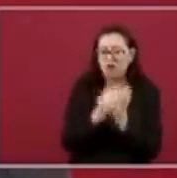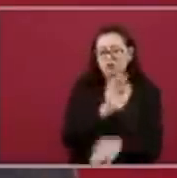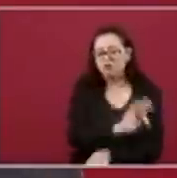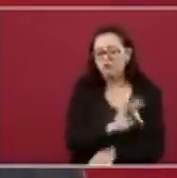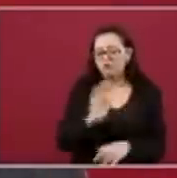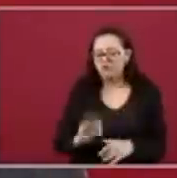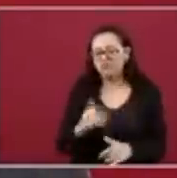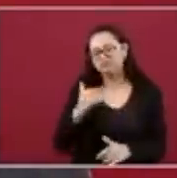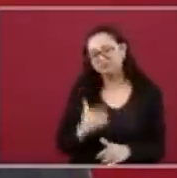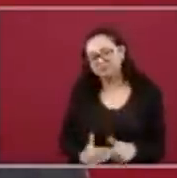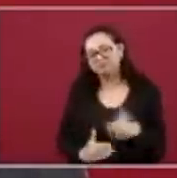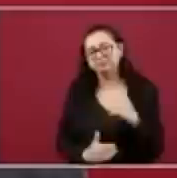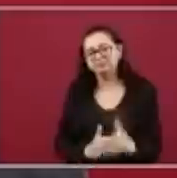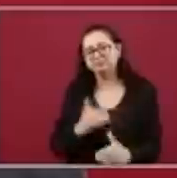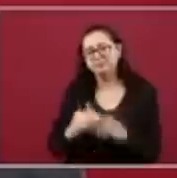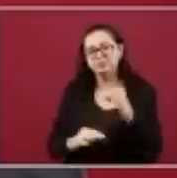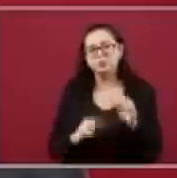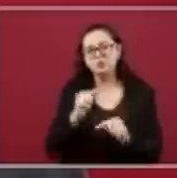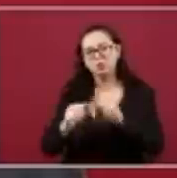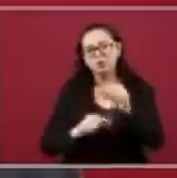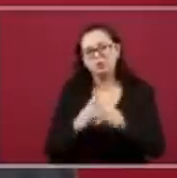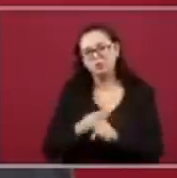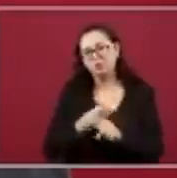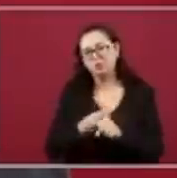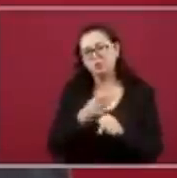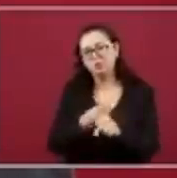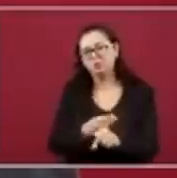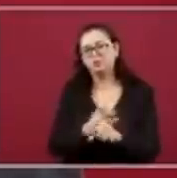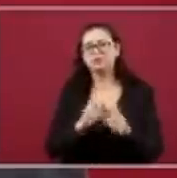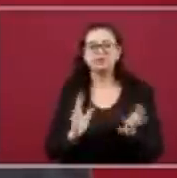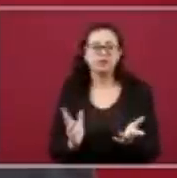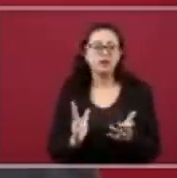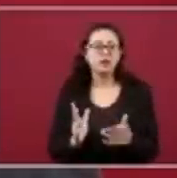dijimos primero mantenimiento